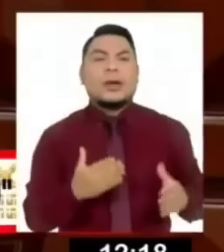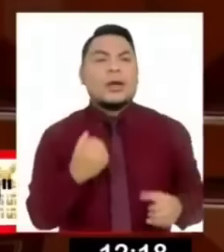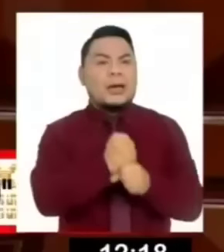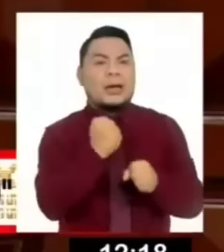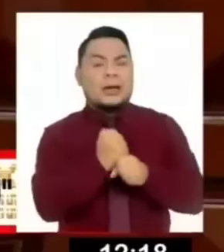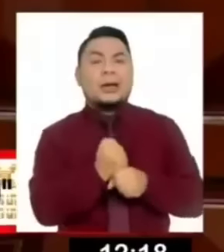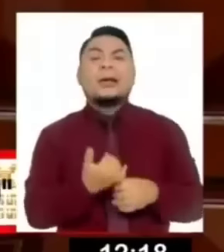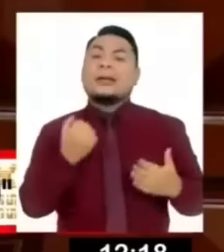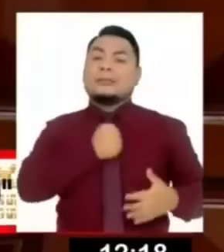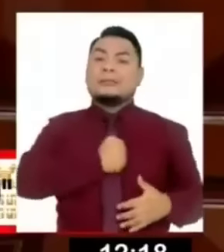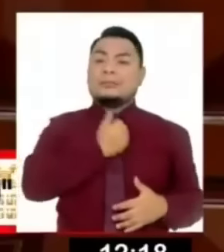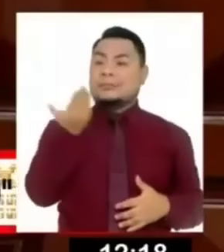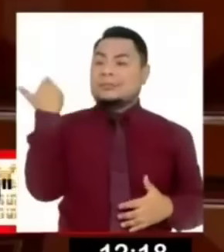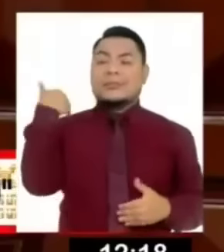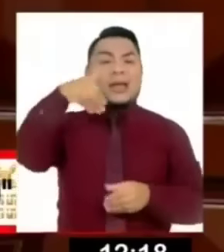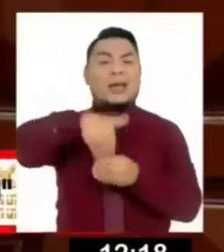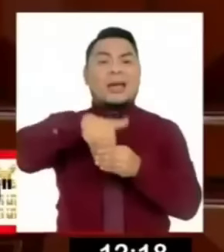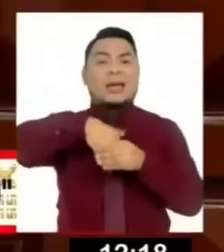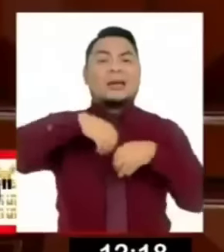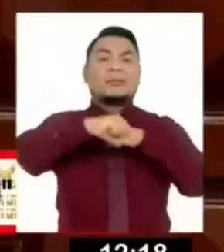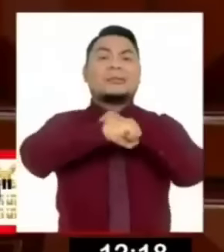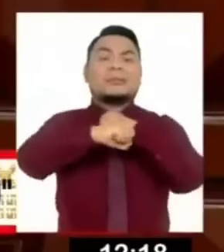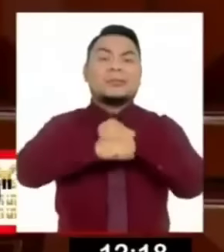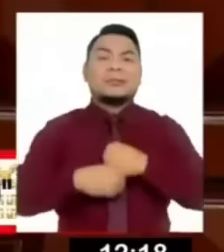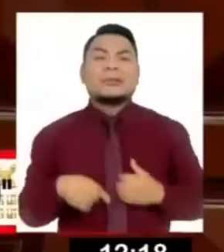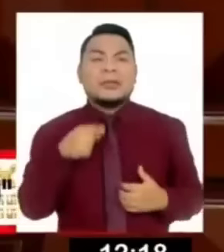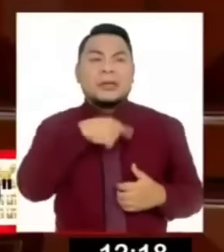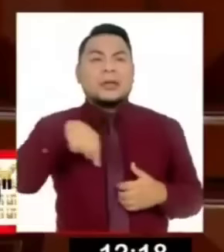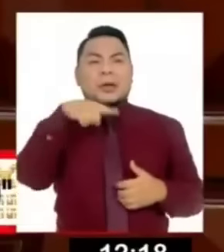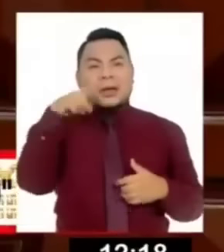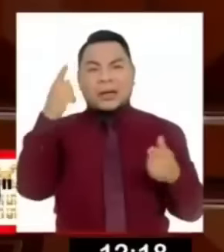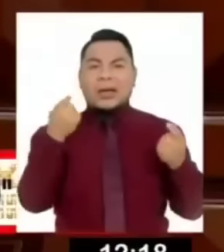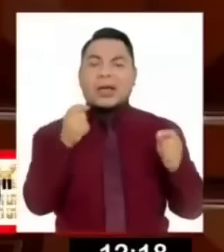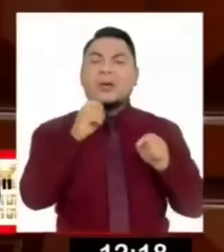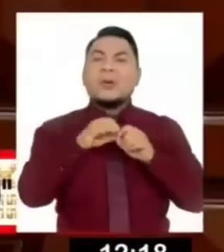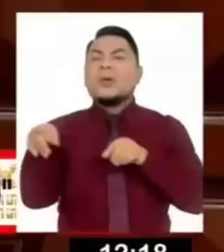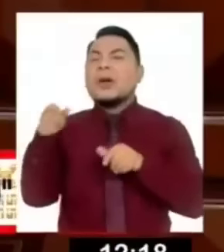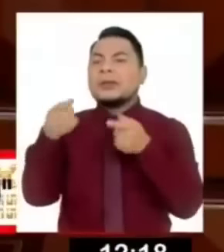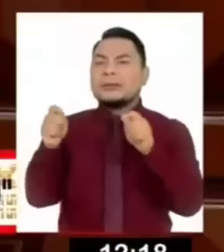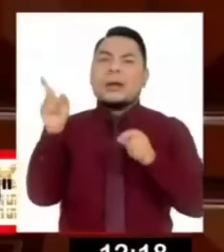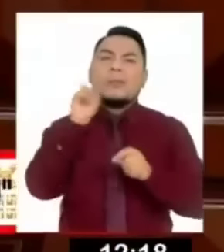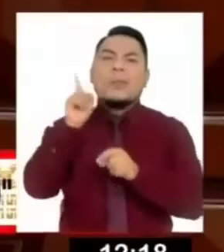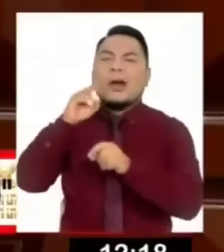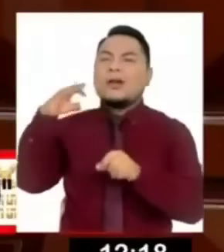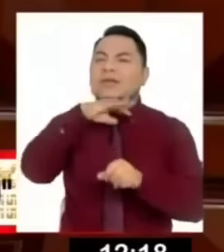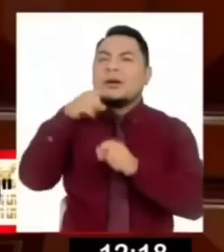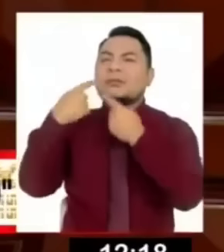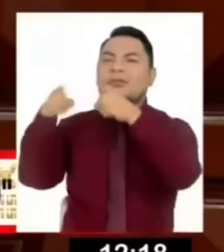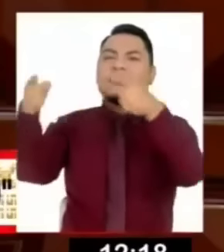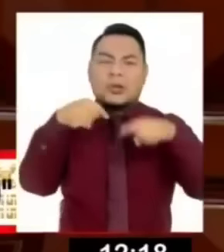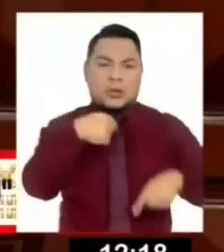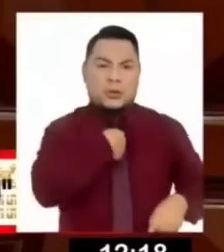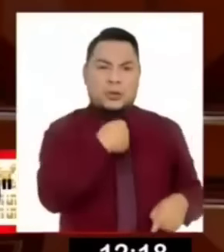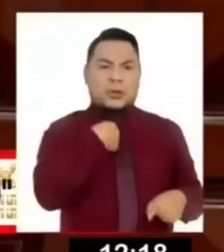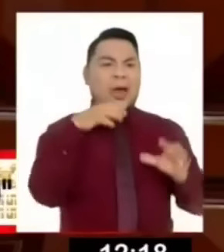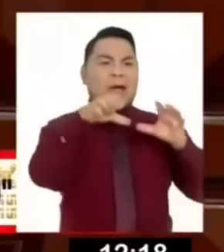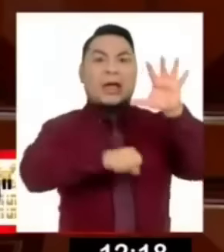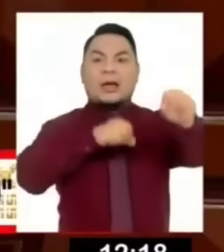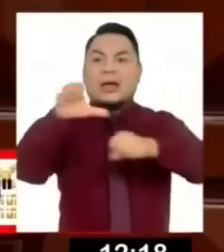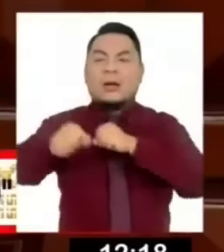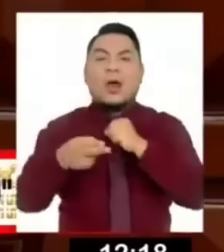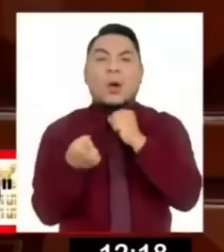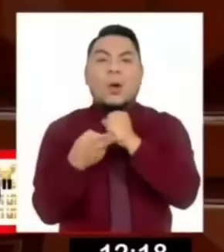Lamentablemente, durante la campaña electoral, se ha tratado de asustar a la población con el cuento que queríamos expropiar los